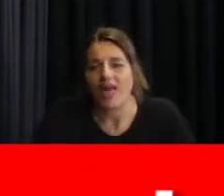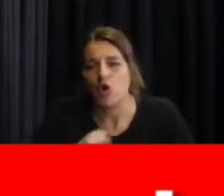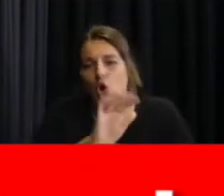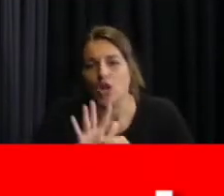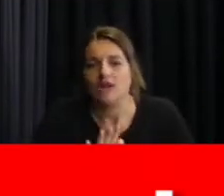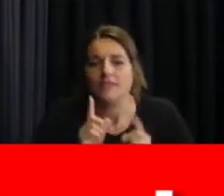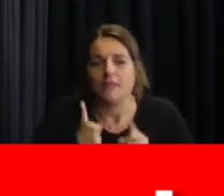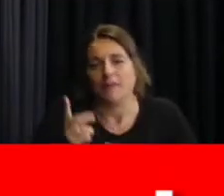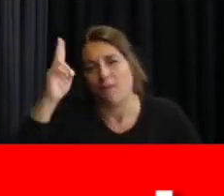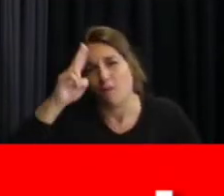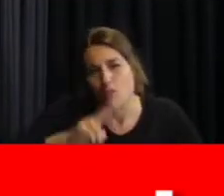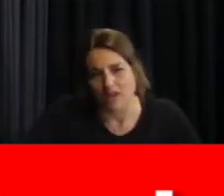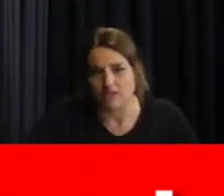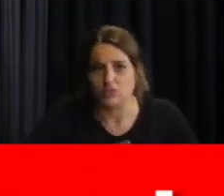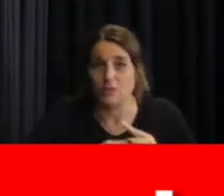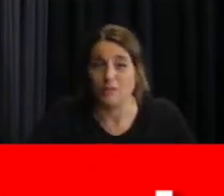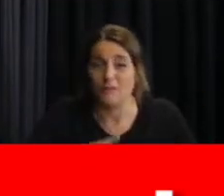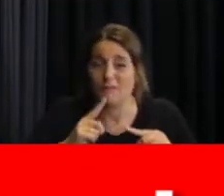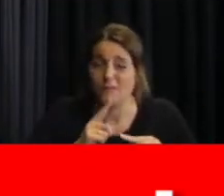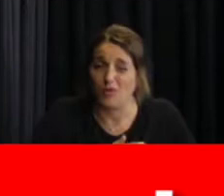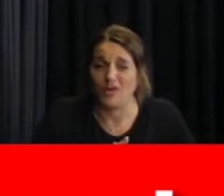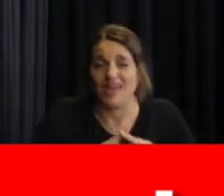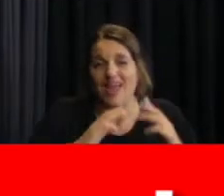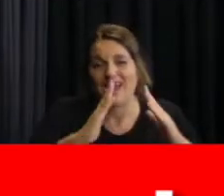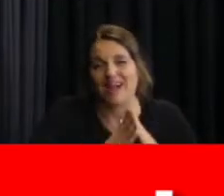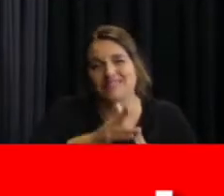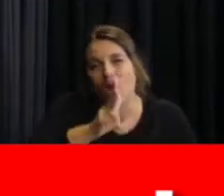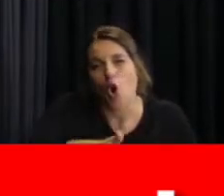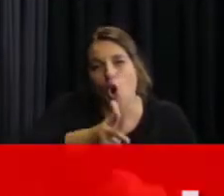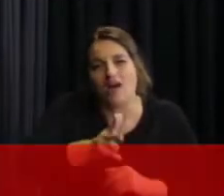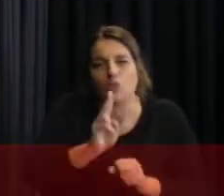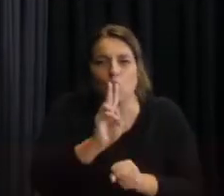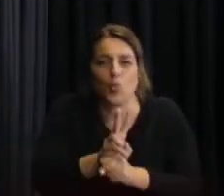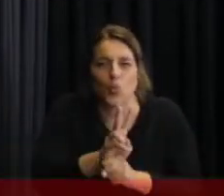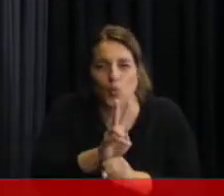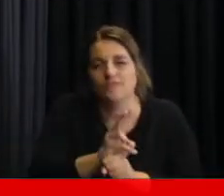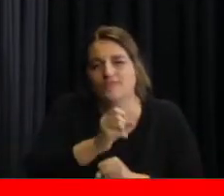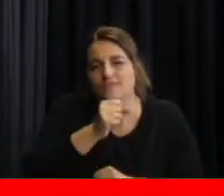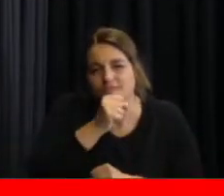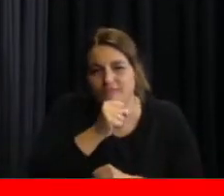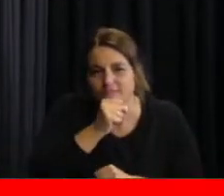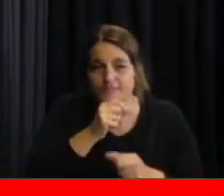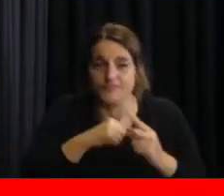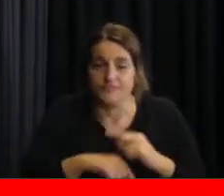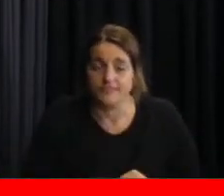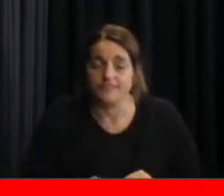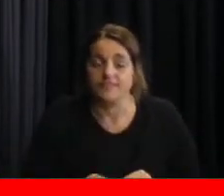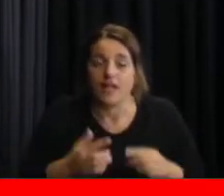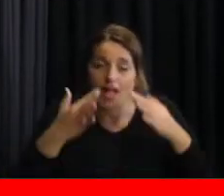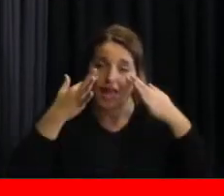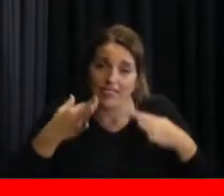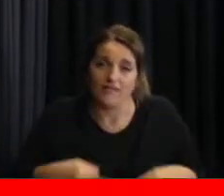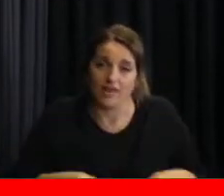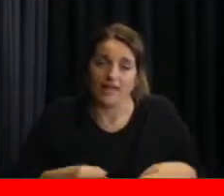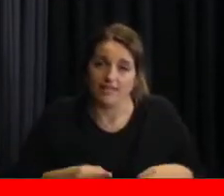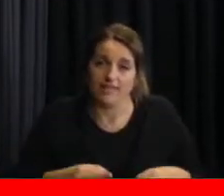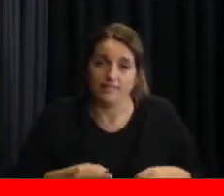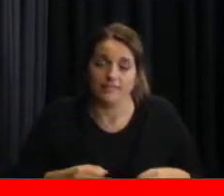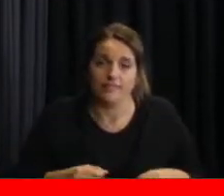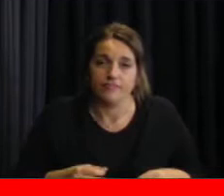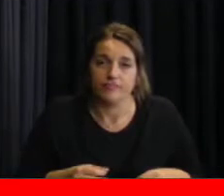208 residenciales registrados y que de ese total sólo 41 están habilitados por el ministerio de salud pública